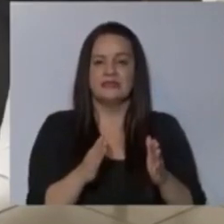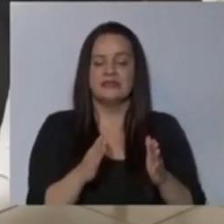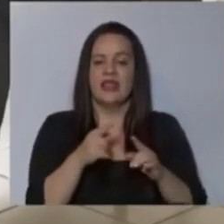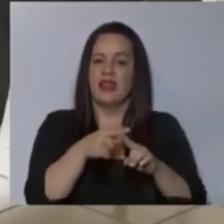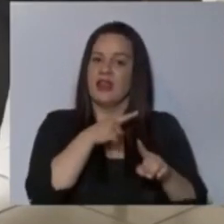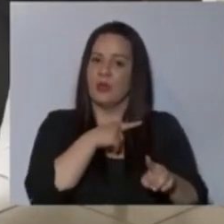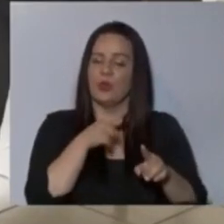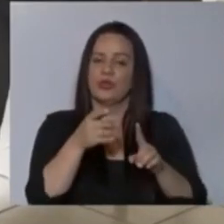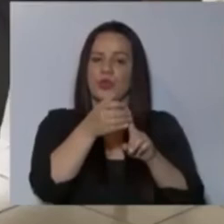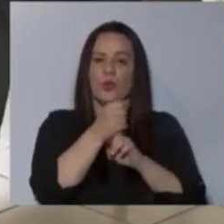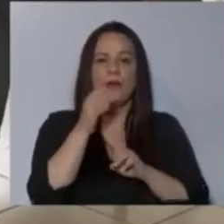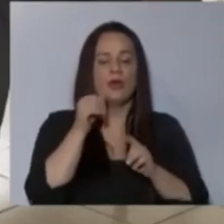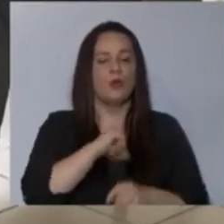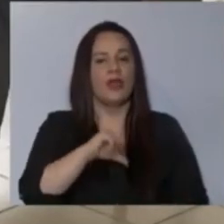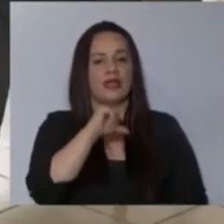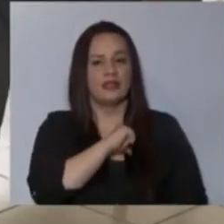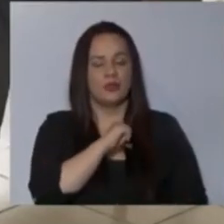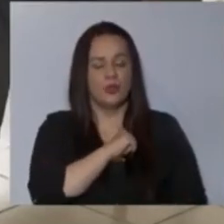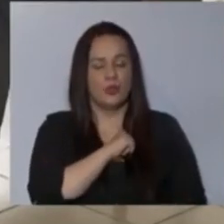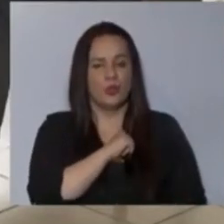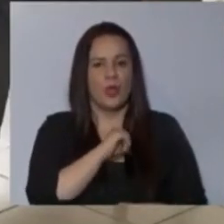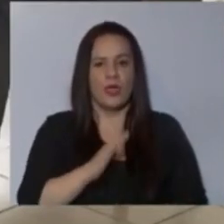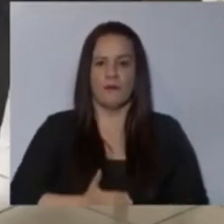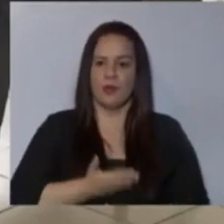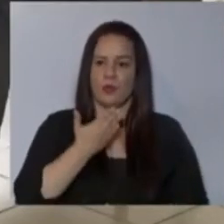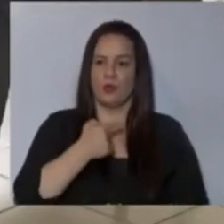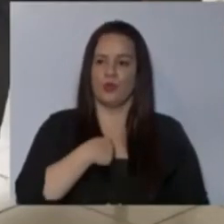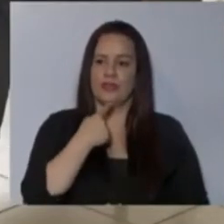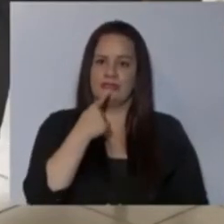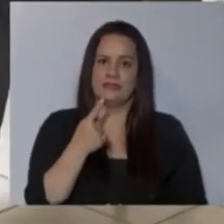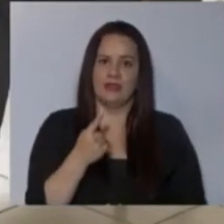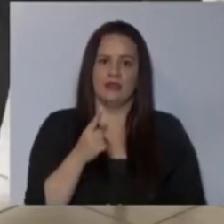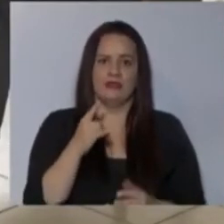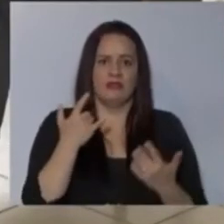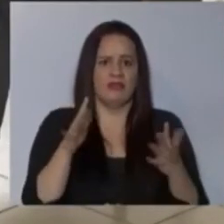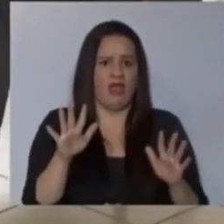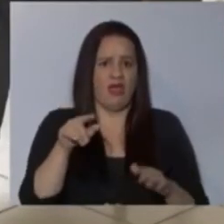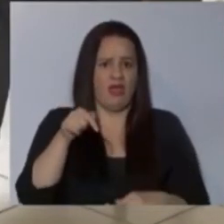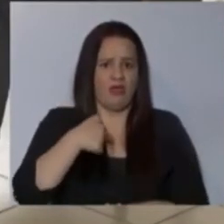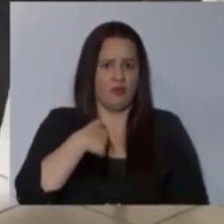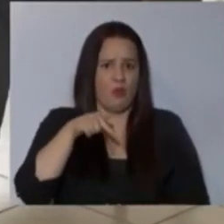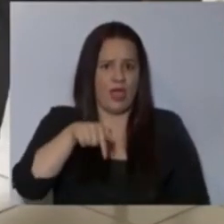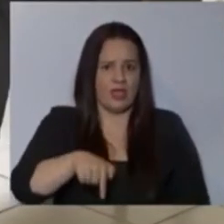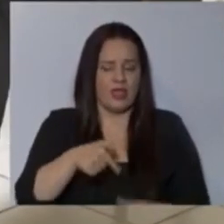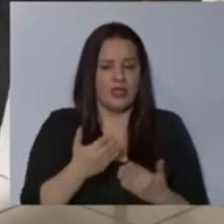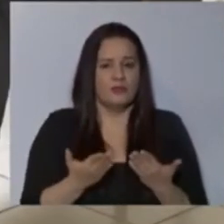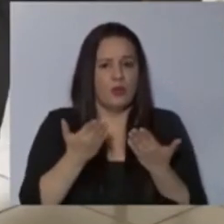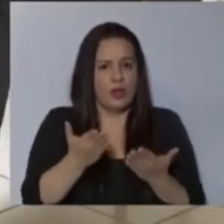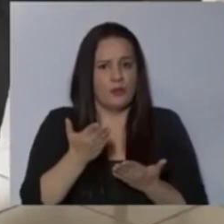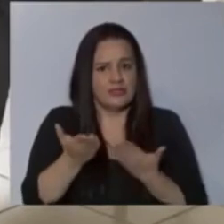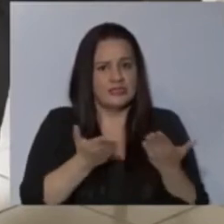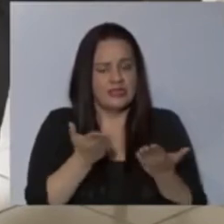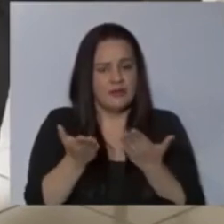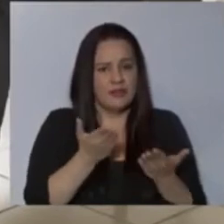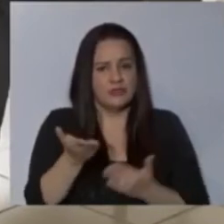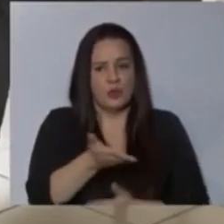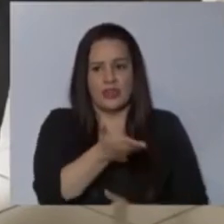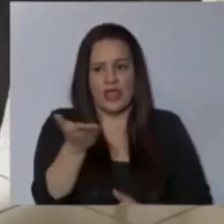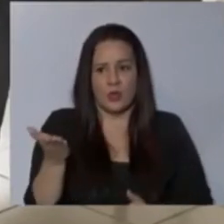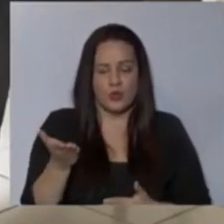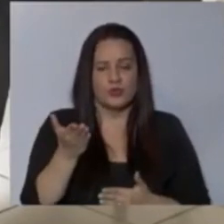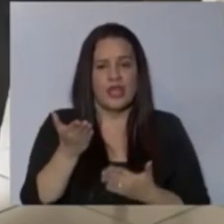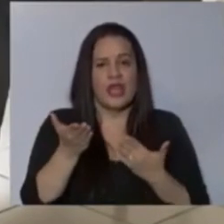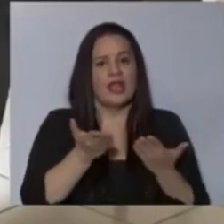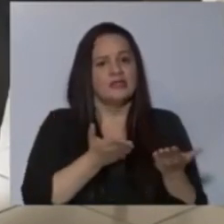una actitud prepotente y decir uno ya estoy aquí, no, más bien es ponernos al servicio de ellos, ponernos al servicio de los